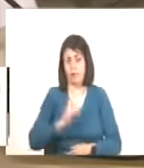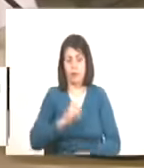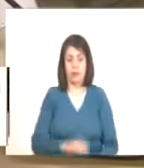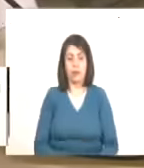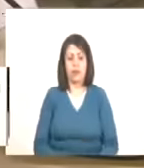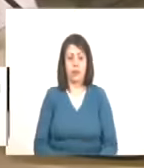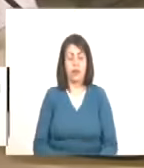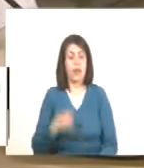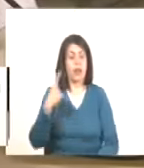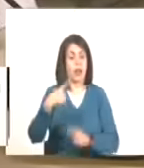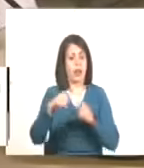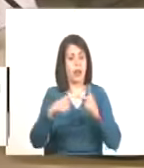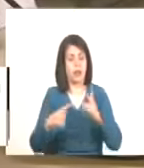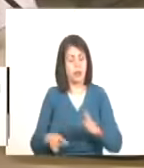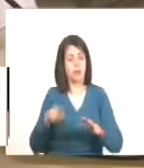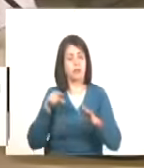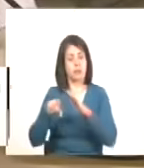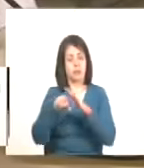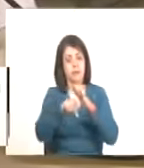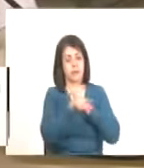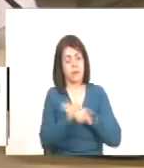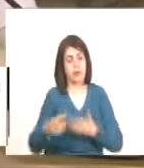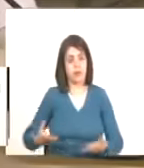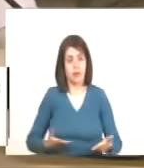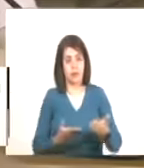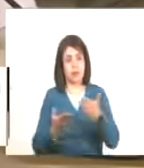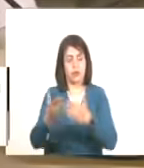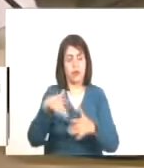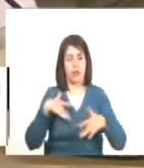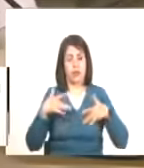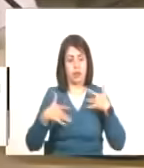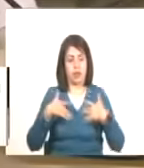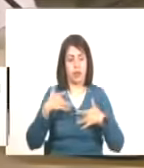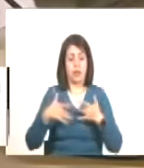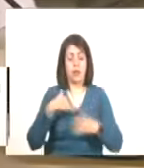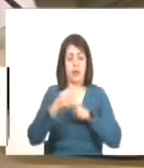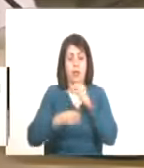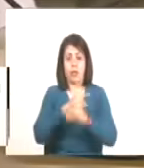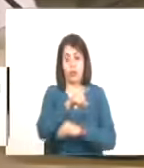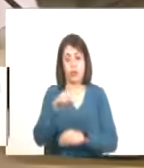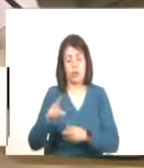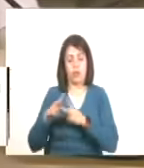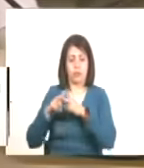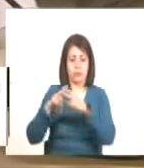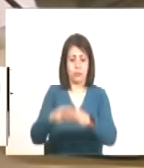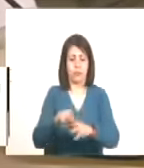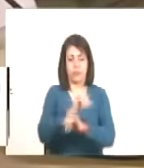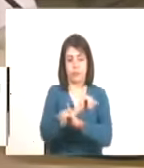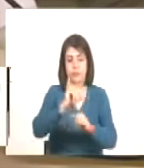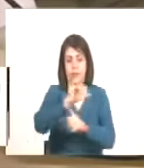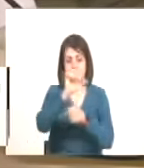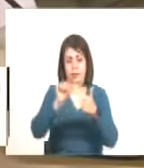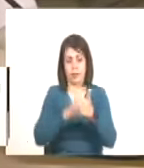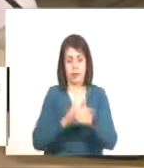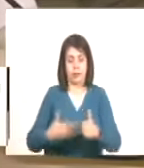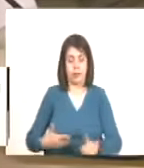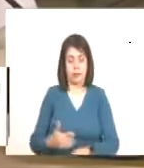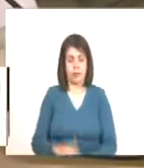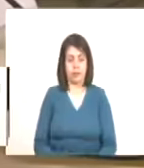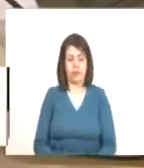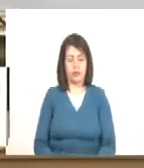discapacidad cuenten con accesibilidad a los servicios y actividades que ellos prestan. Es todo, ciudadano